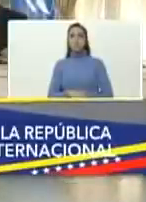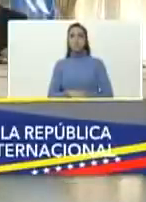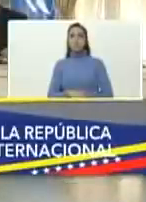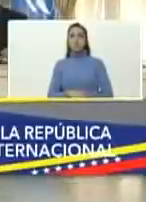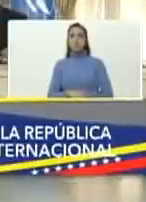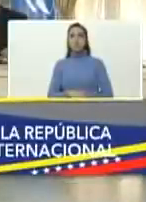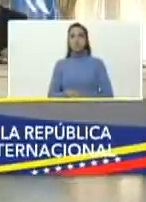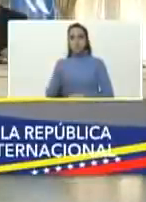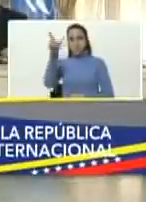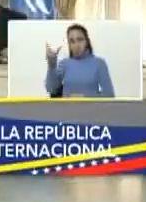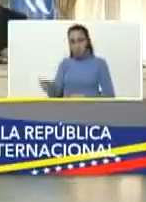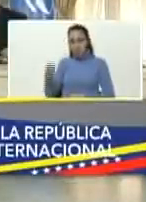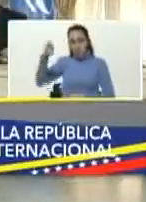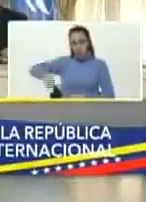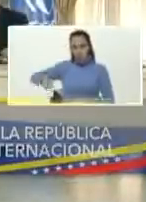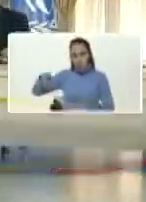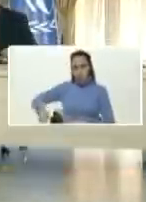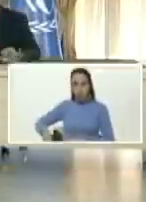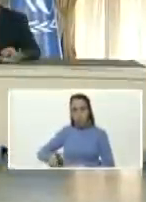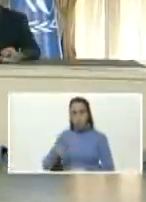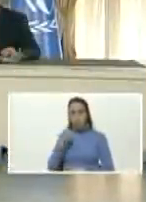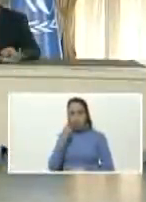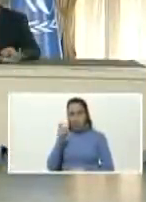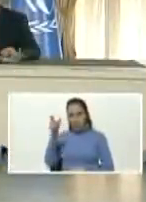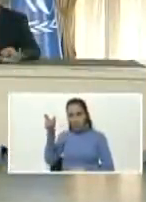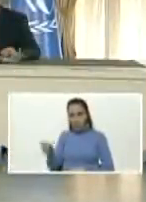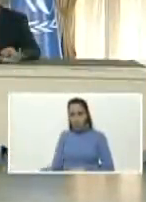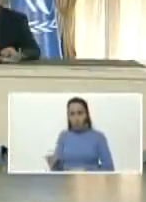Fiscal Karim Asmat Khan,